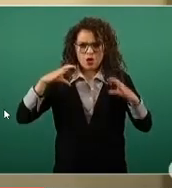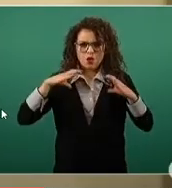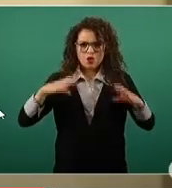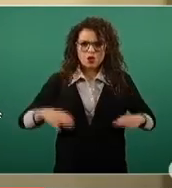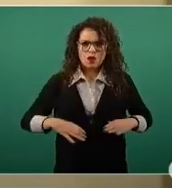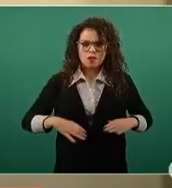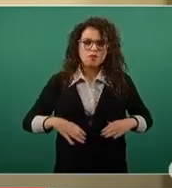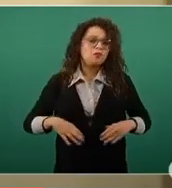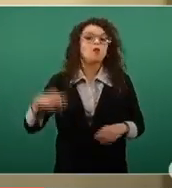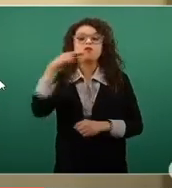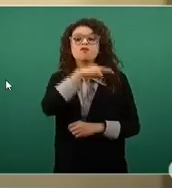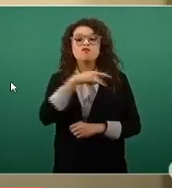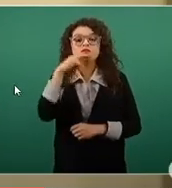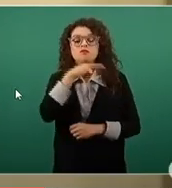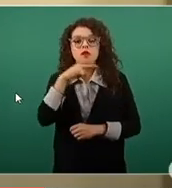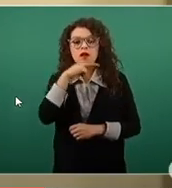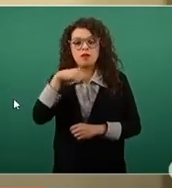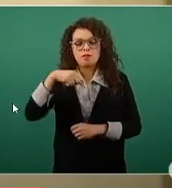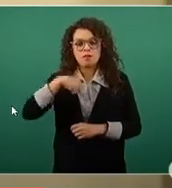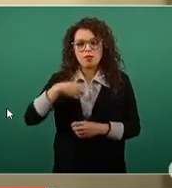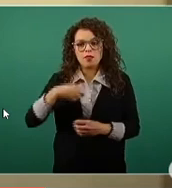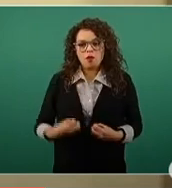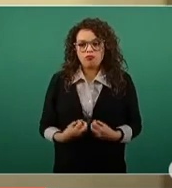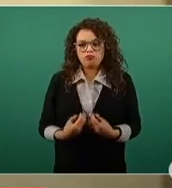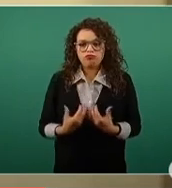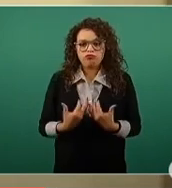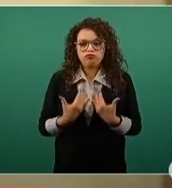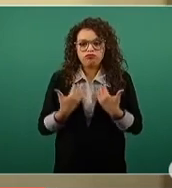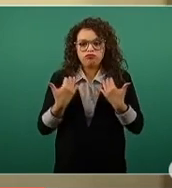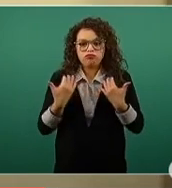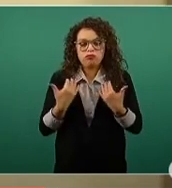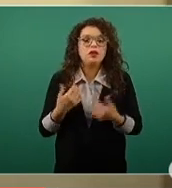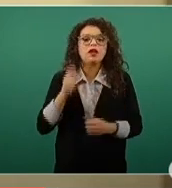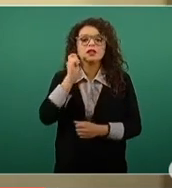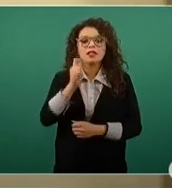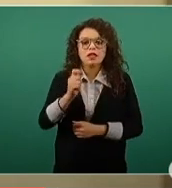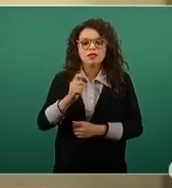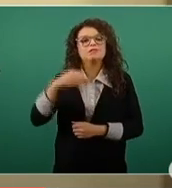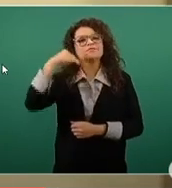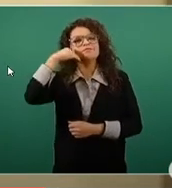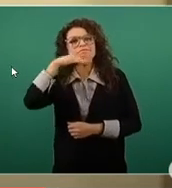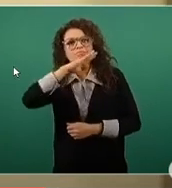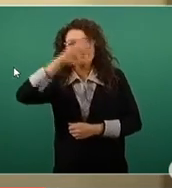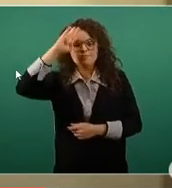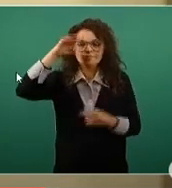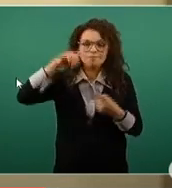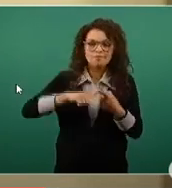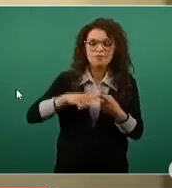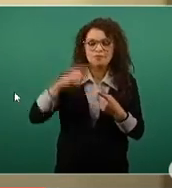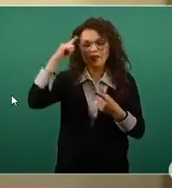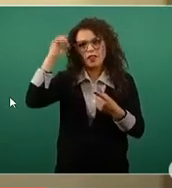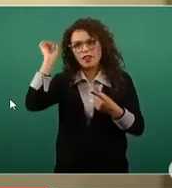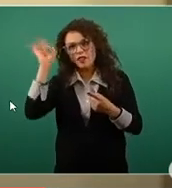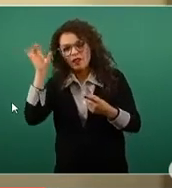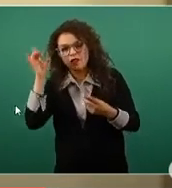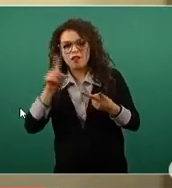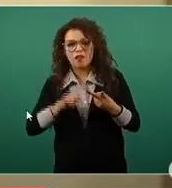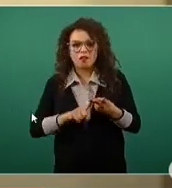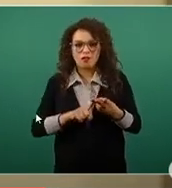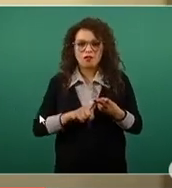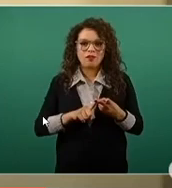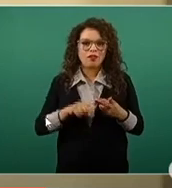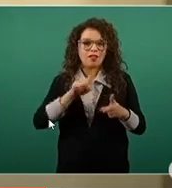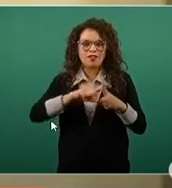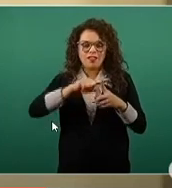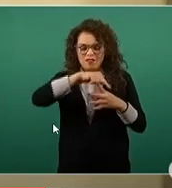a reaccionar y provocaba pues, fiebre, dolor de cabeza y bueno, todo lo que nos hace ponernos mal cuando nos